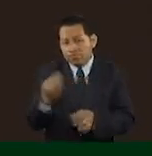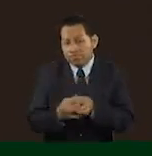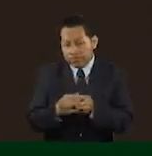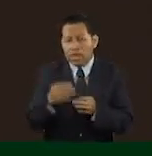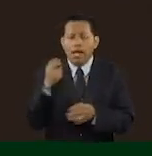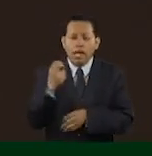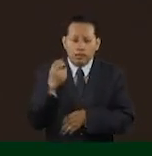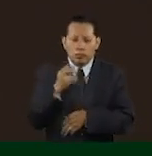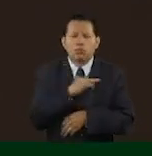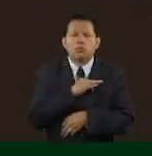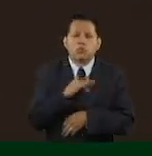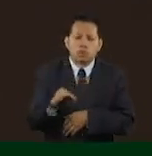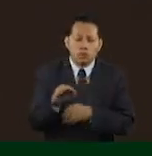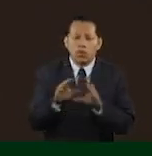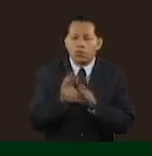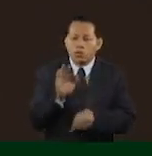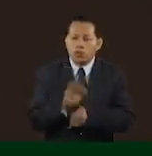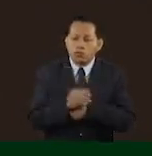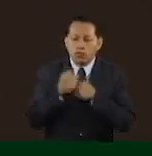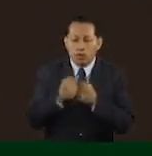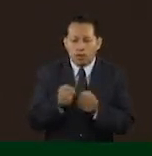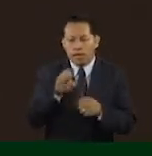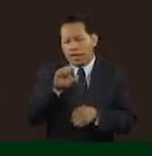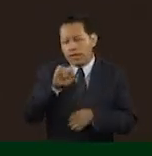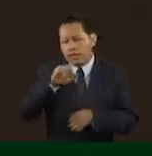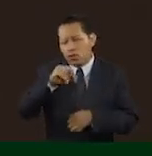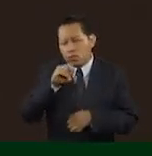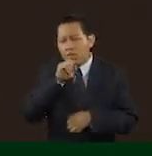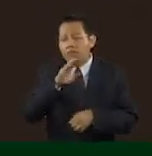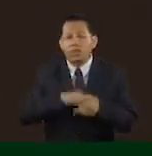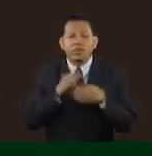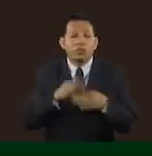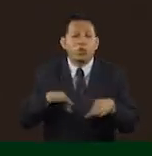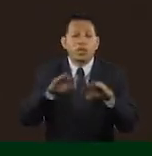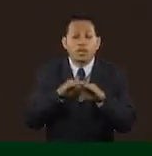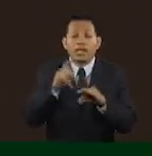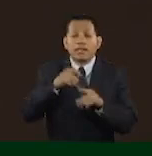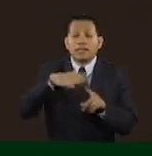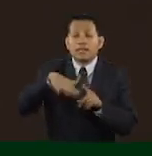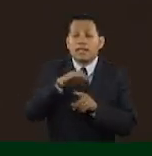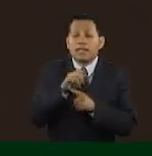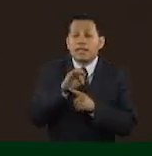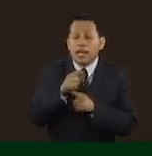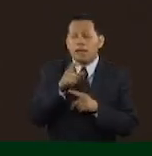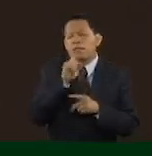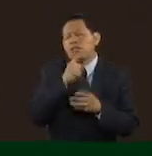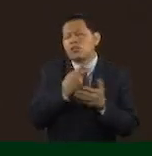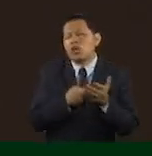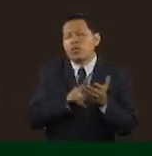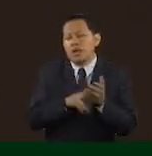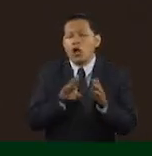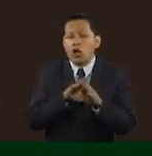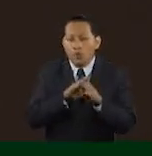no solamente elementos de fortalecimiento a los ejidos, principalmente al comisariado ejidal, sino también de transparencia